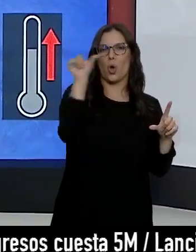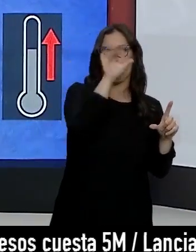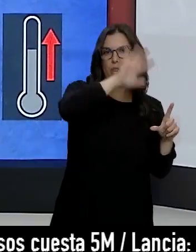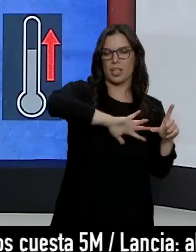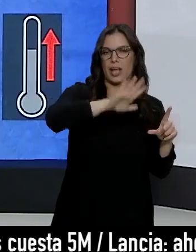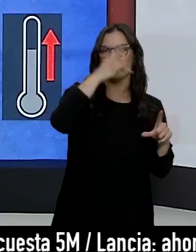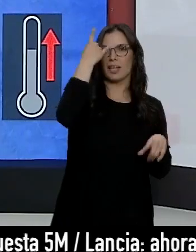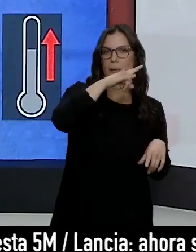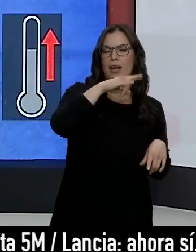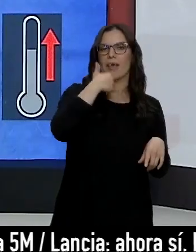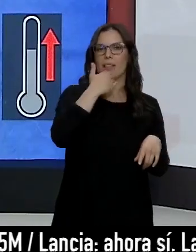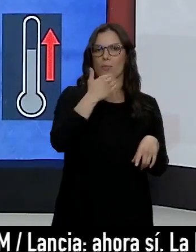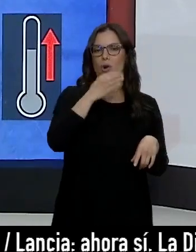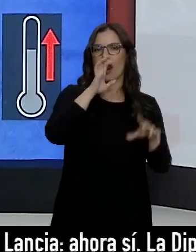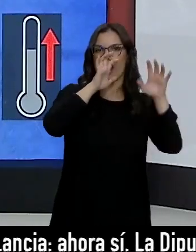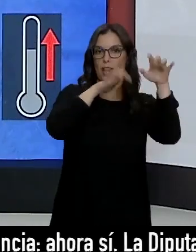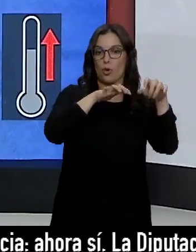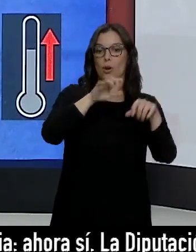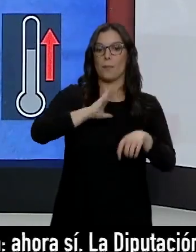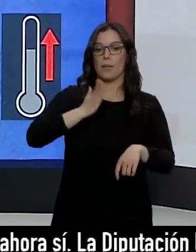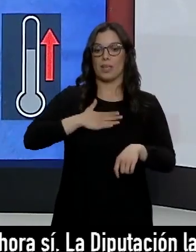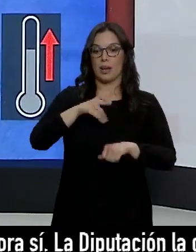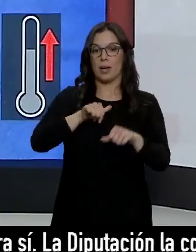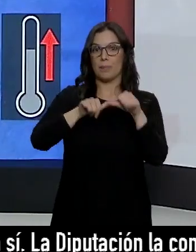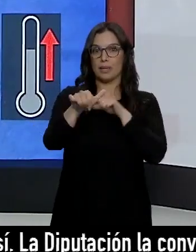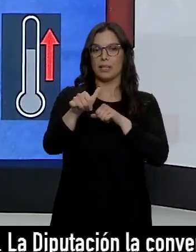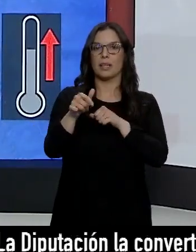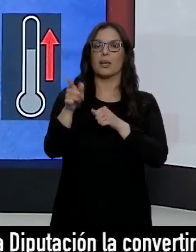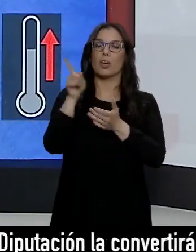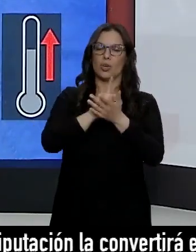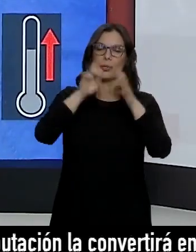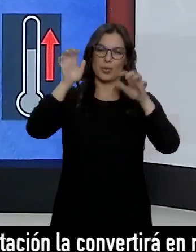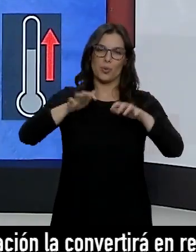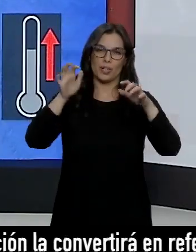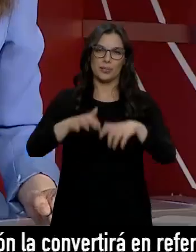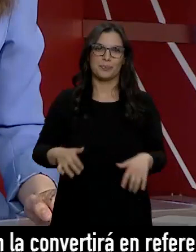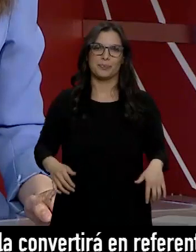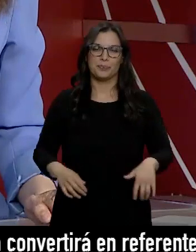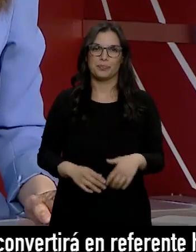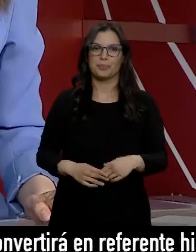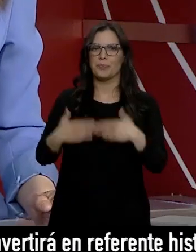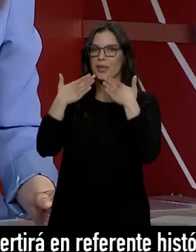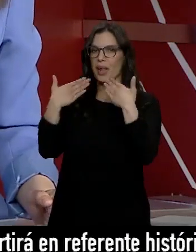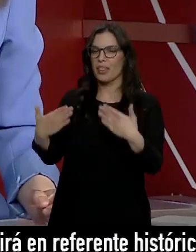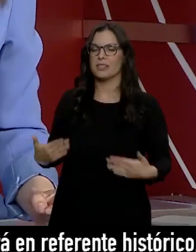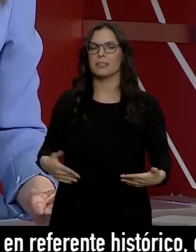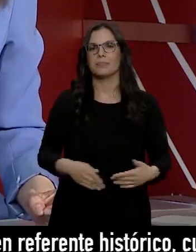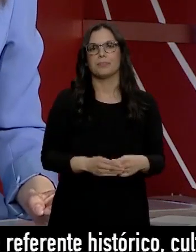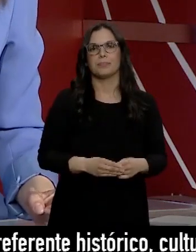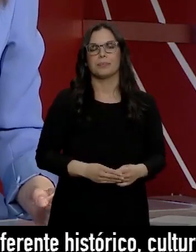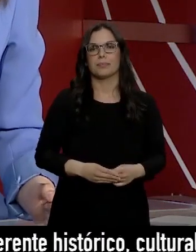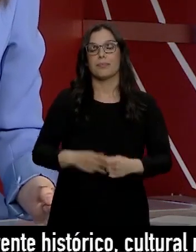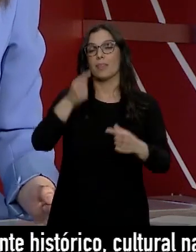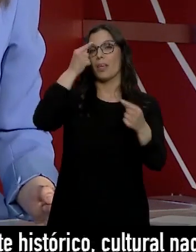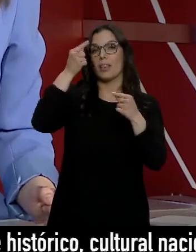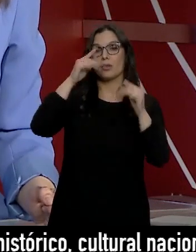Salamanca, Zamora y León. A partir de mañana esperamos otra vez que vuelvan las lluvias. Gracias, Francisco. El último